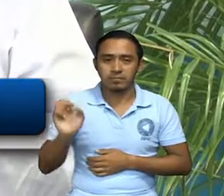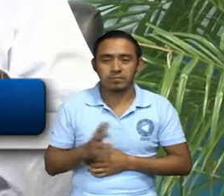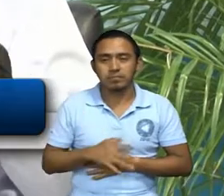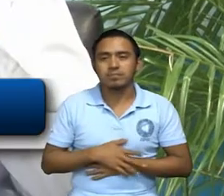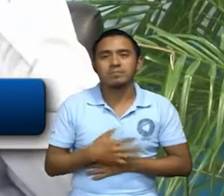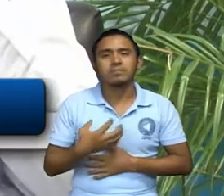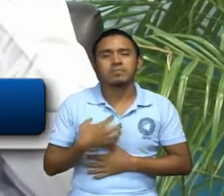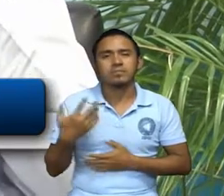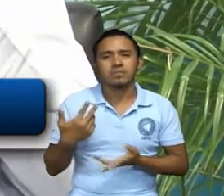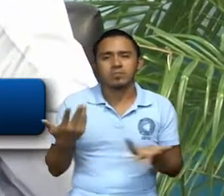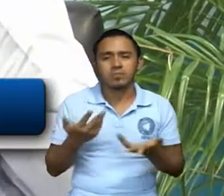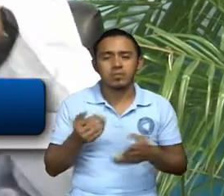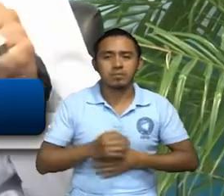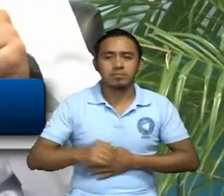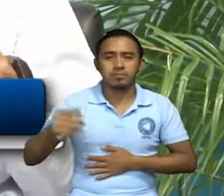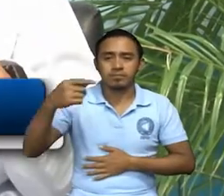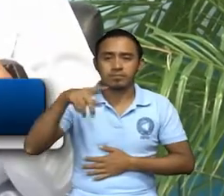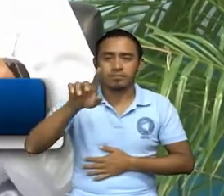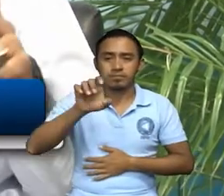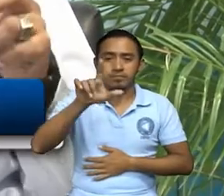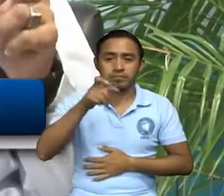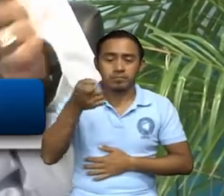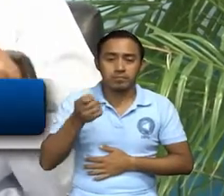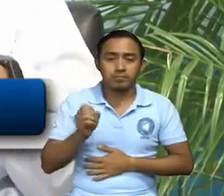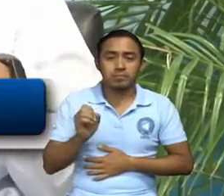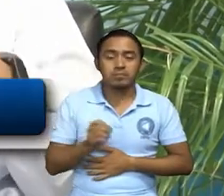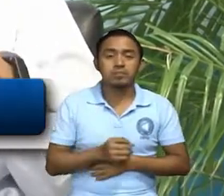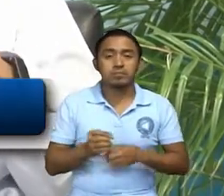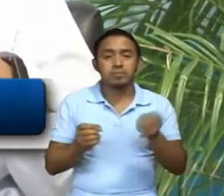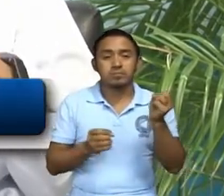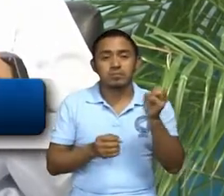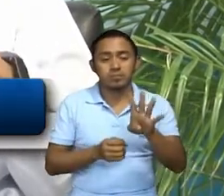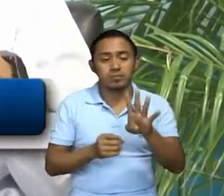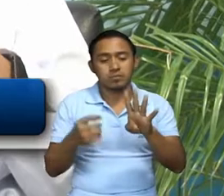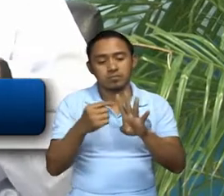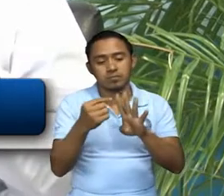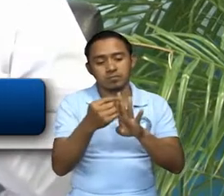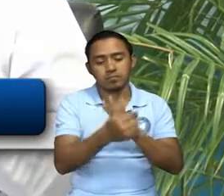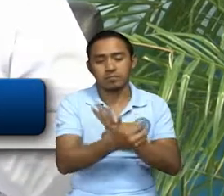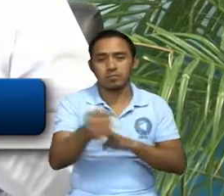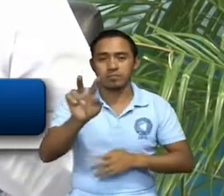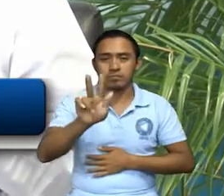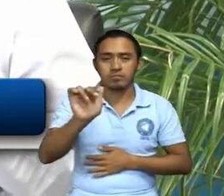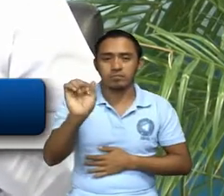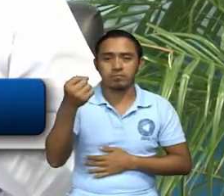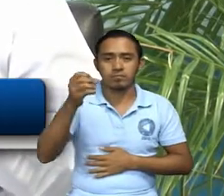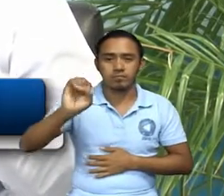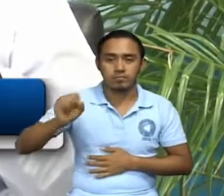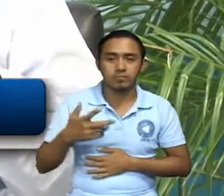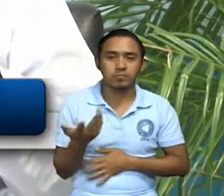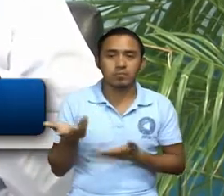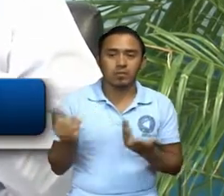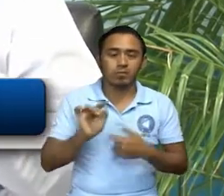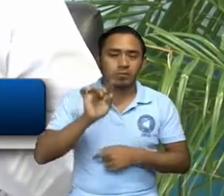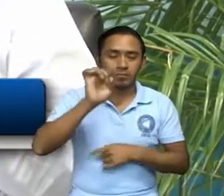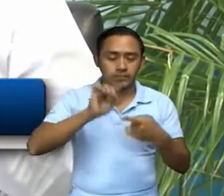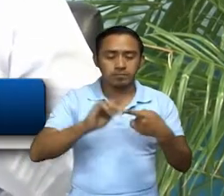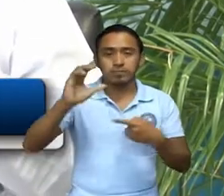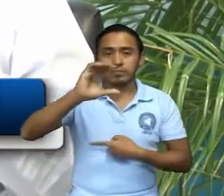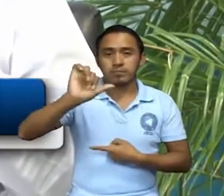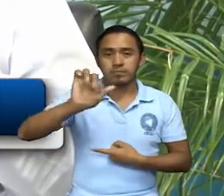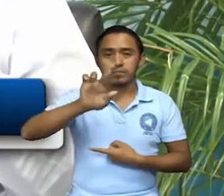El plexo de Kaisenbach es la unión de cuatro tipos de vasos que son originarios tanto de la arteria carótida como de